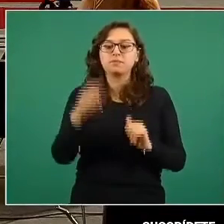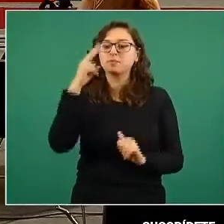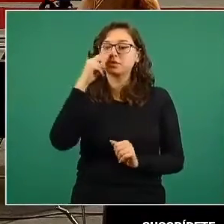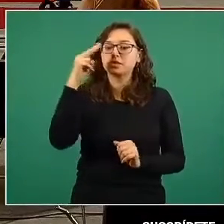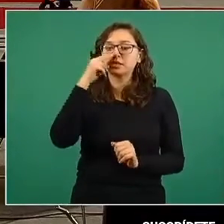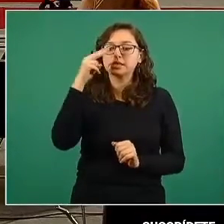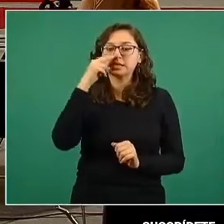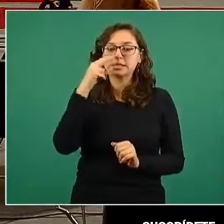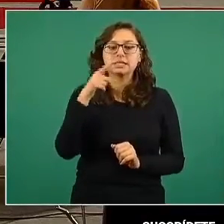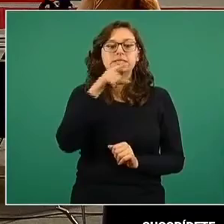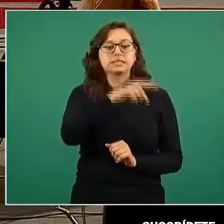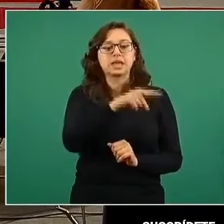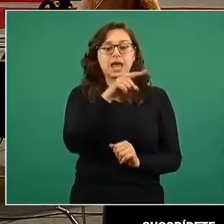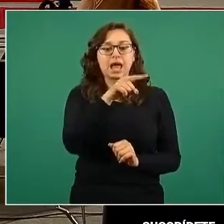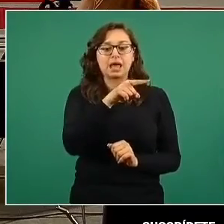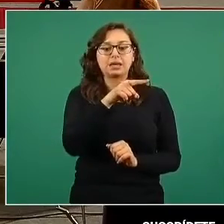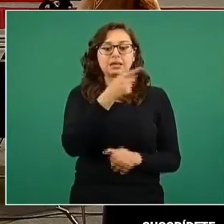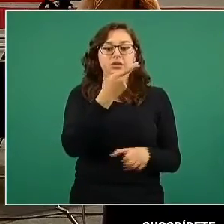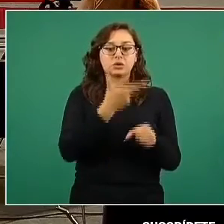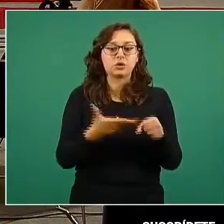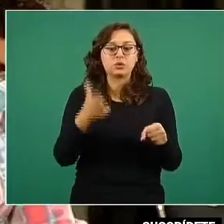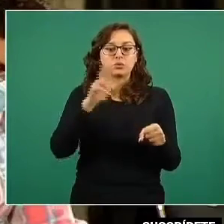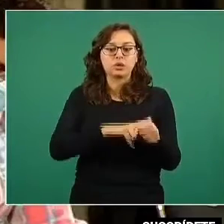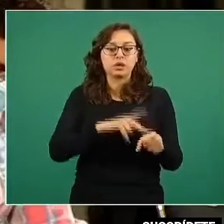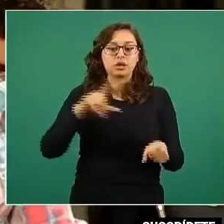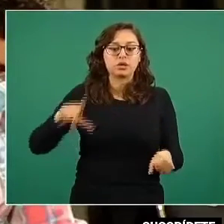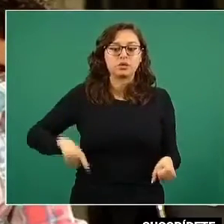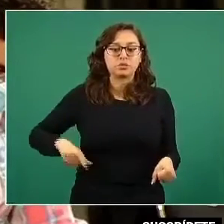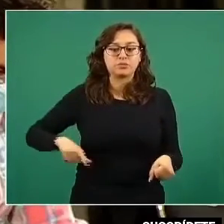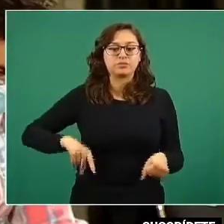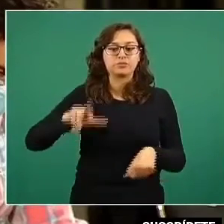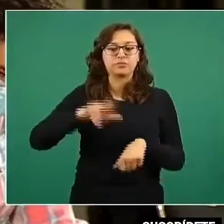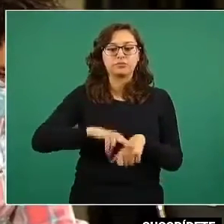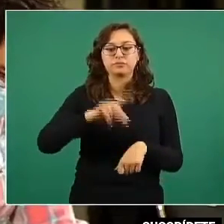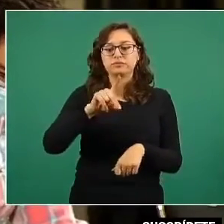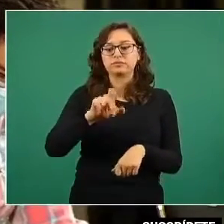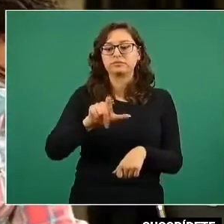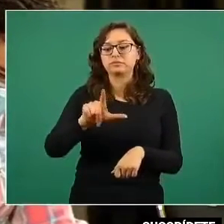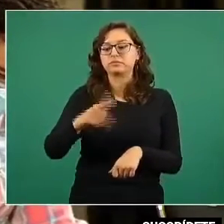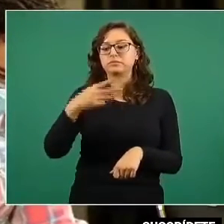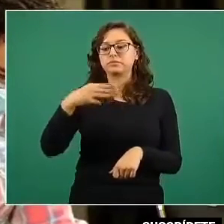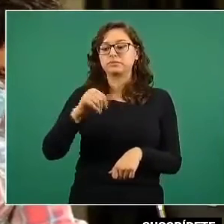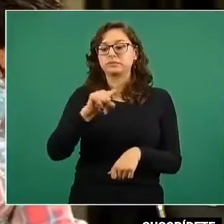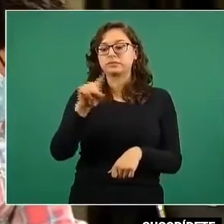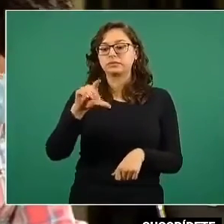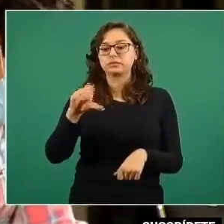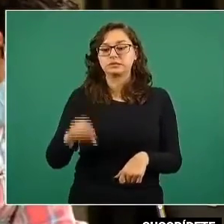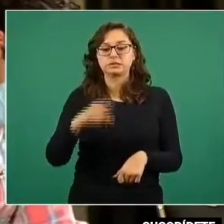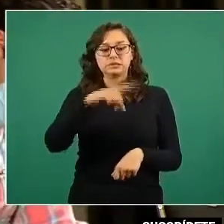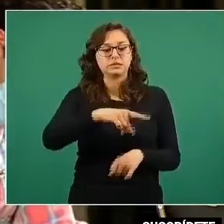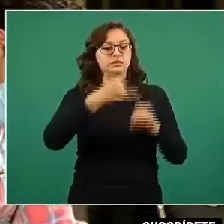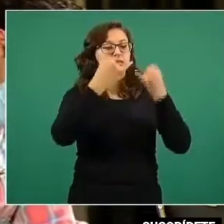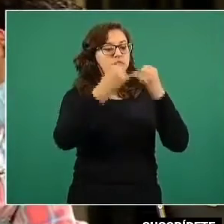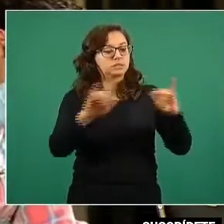una unidad que incluso el gobernador del Mazo fue la presumió con bombo y platillo en